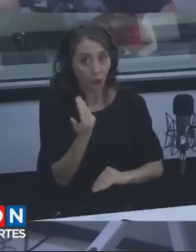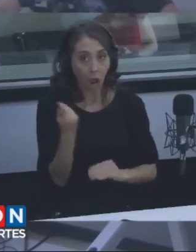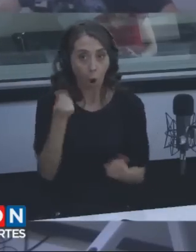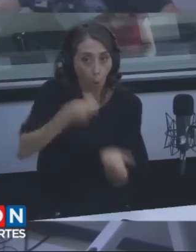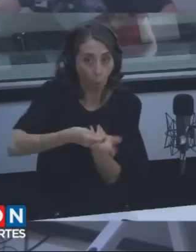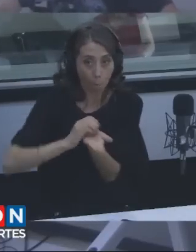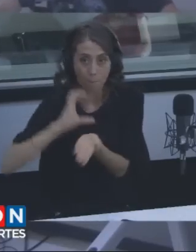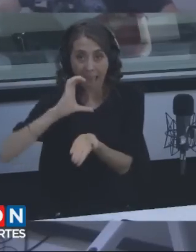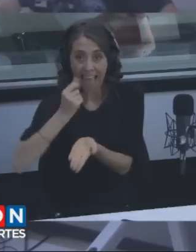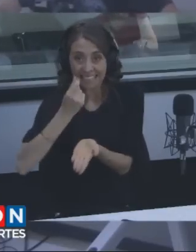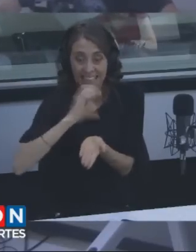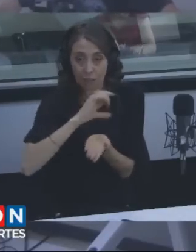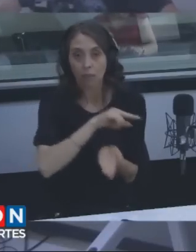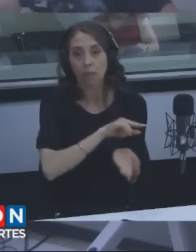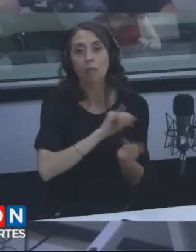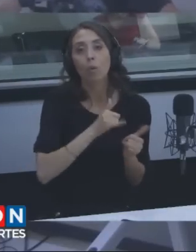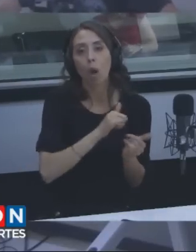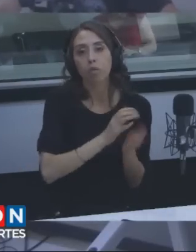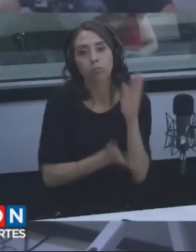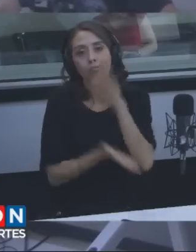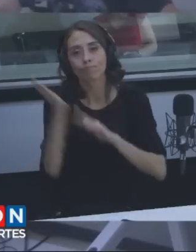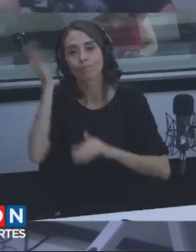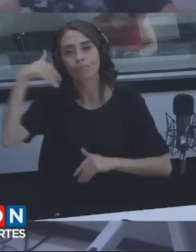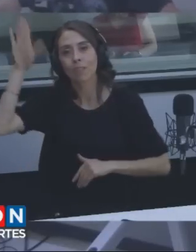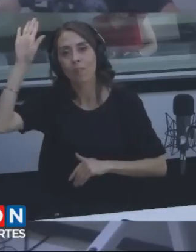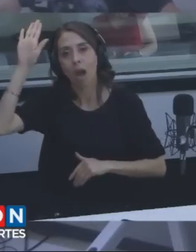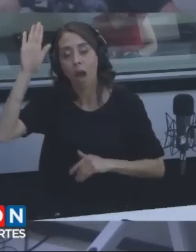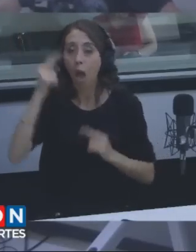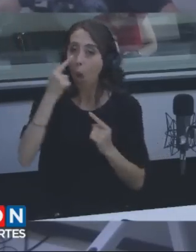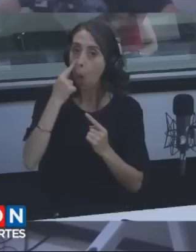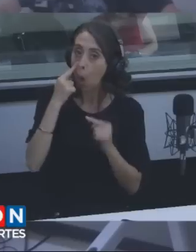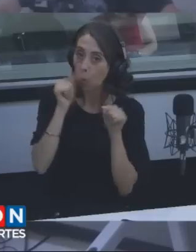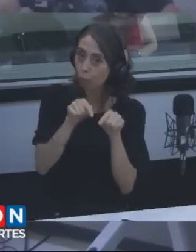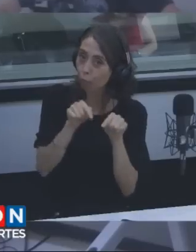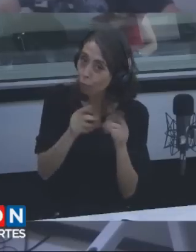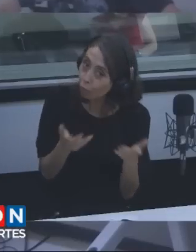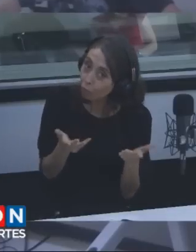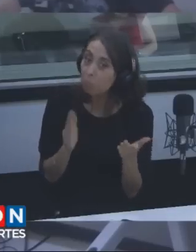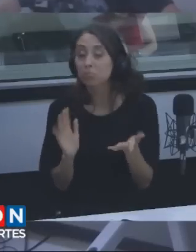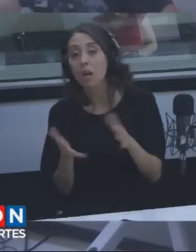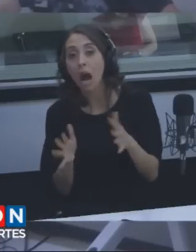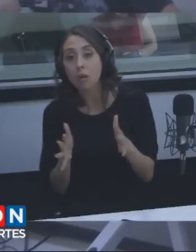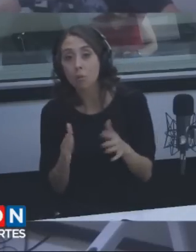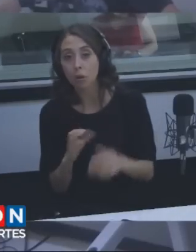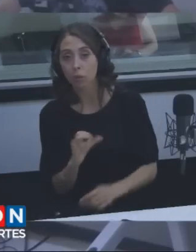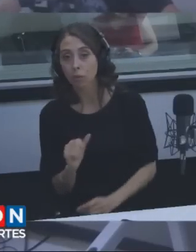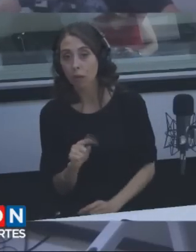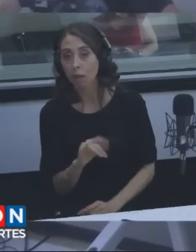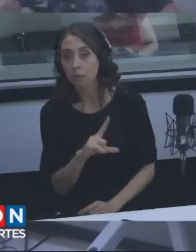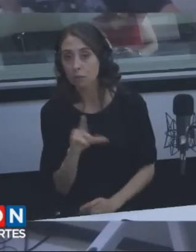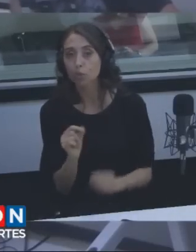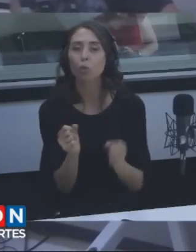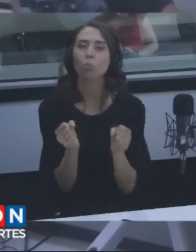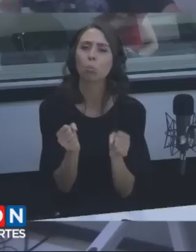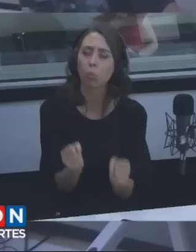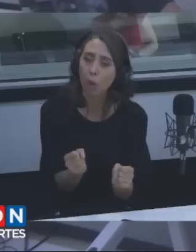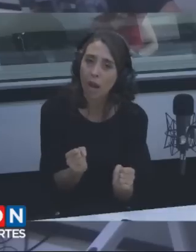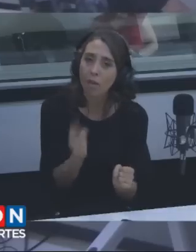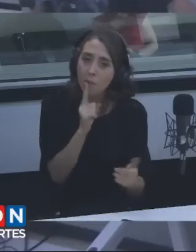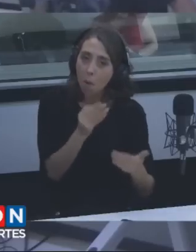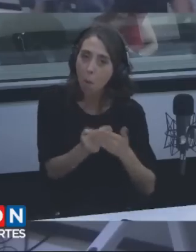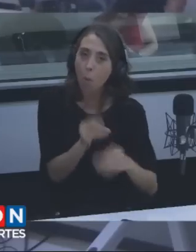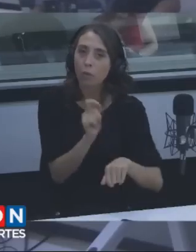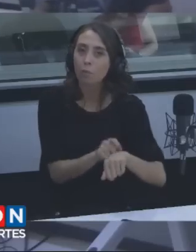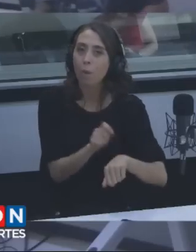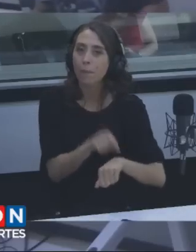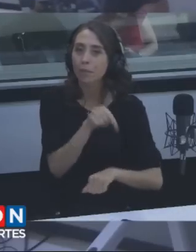el jugador va a tener que partir. Así que hay que poner mucho ojo con esa situación, porque a lo mejor Nico Castillo podría estar viviendo sus últimos